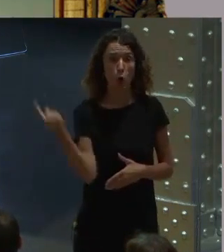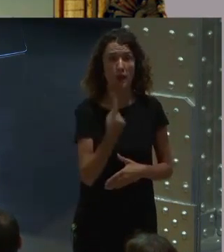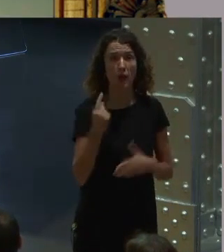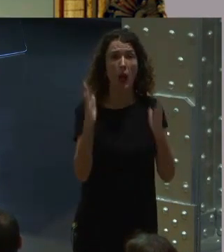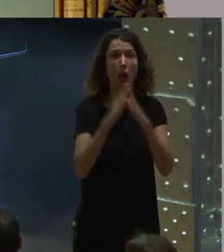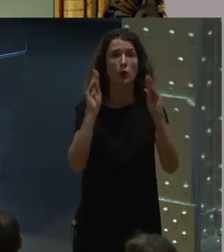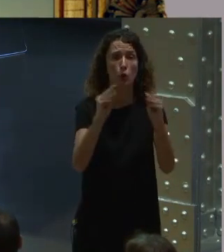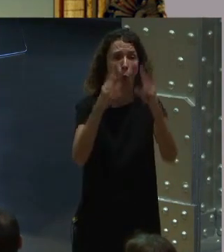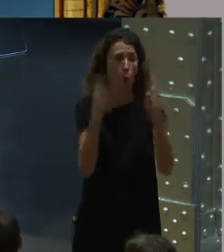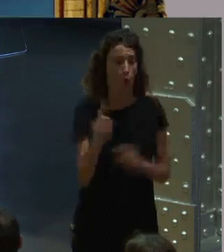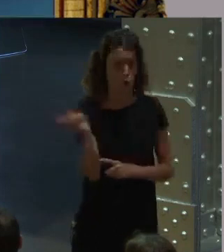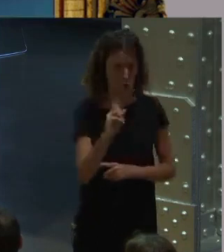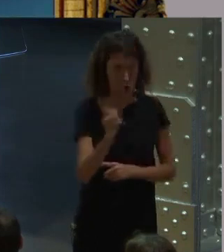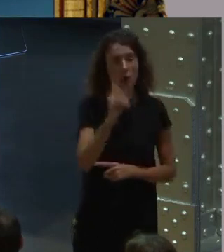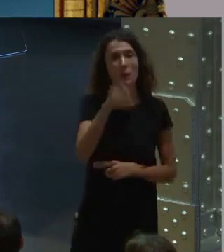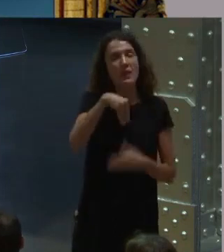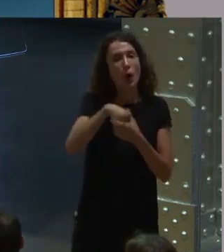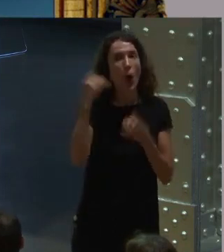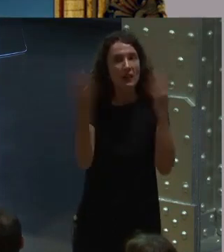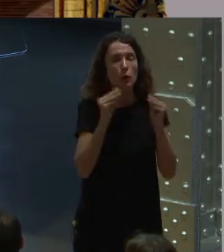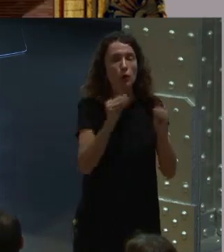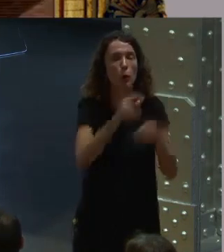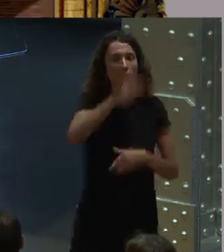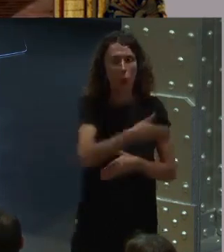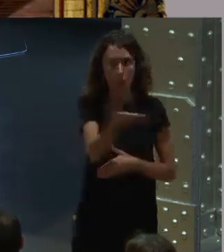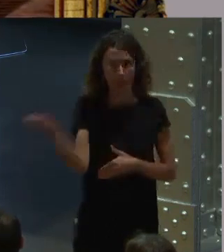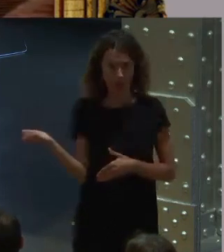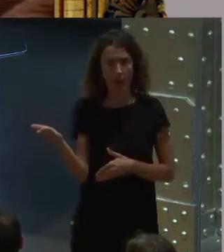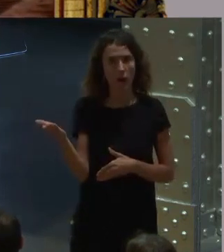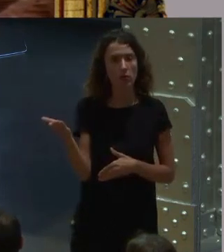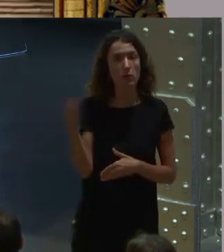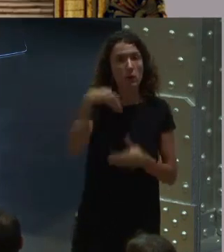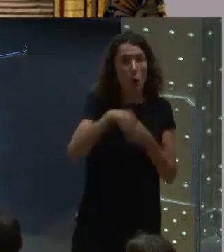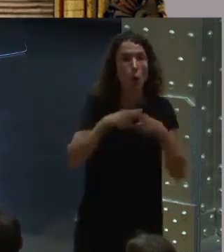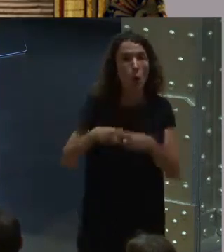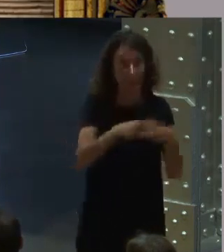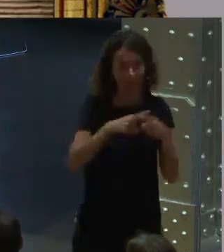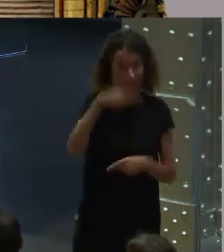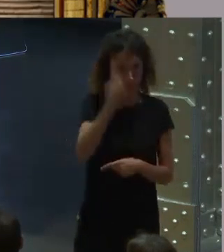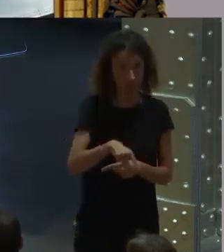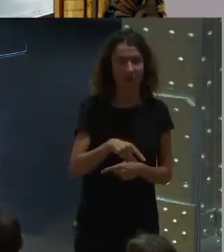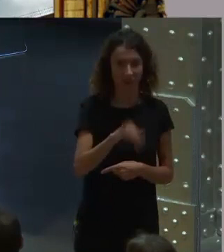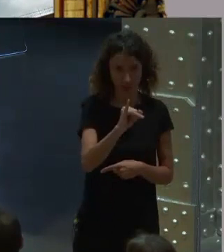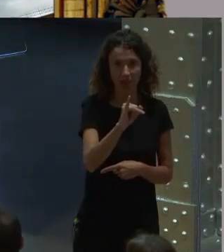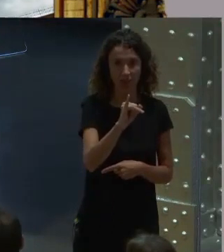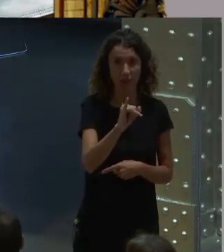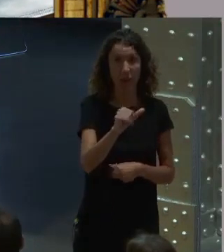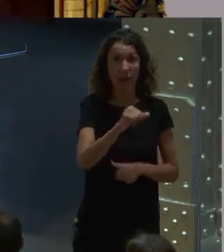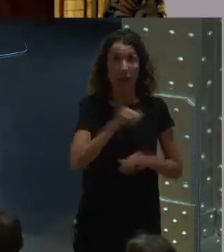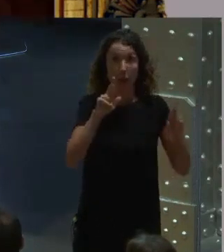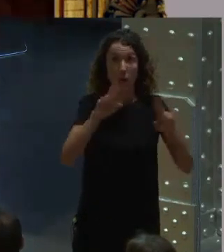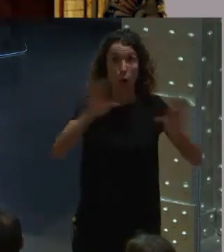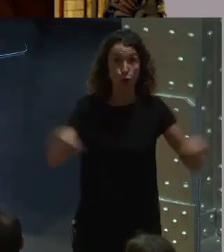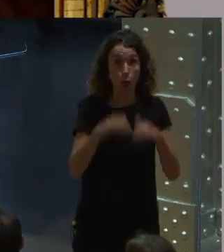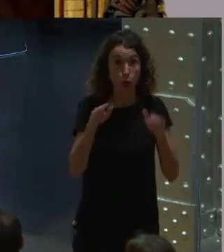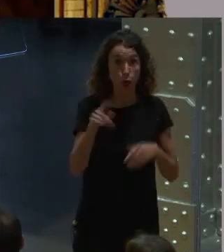encerrados en sus bibliotecas. Se trata de una actividad ciudadana, comunal y compartida, en la que espero que todo el